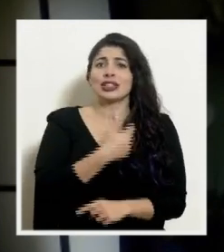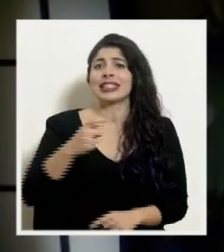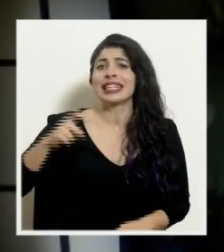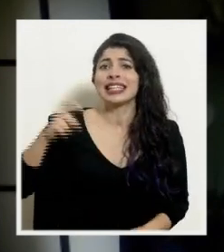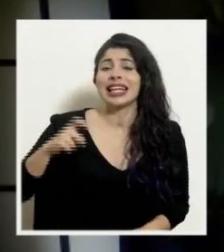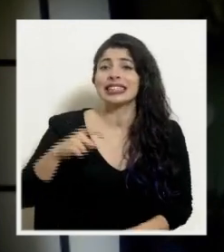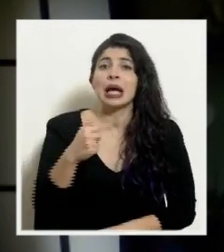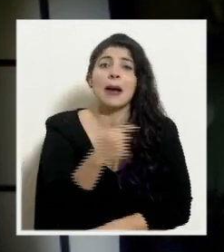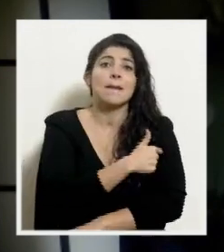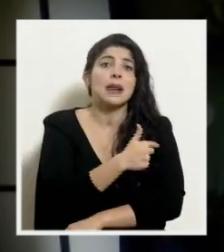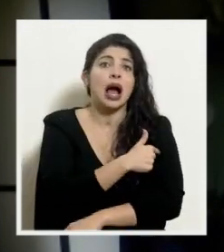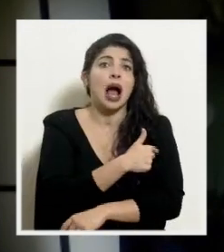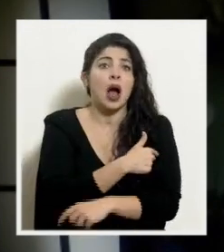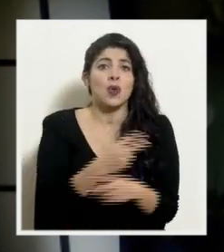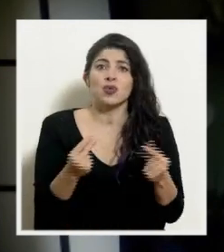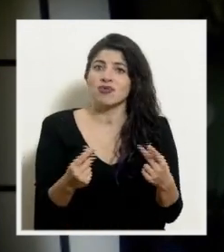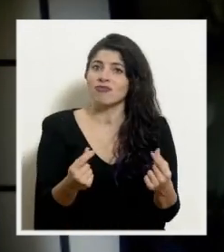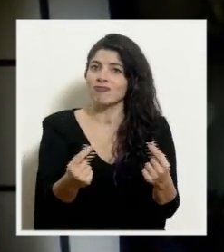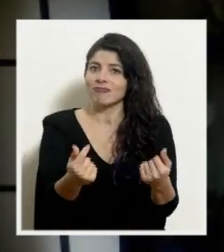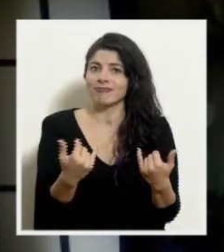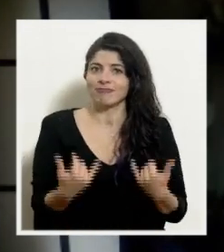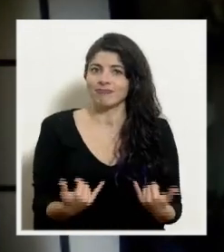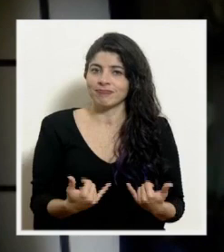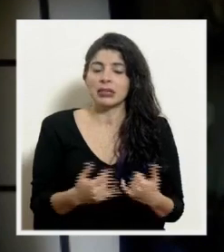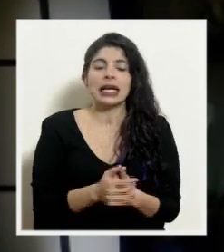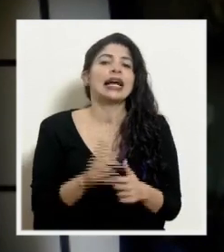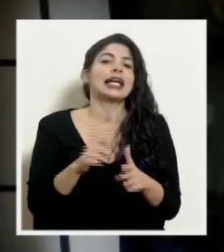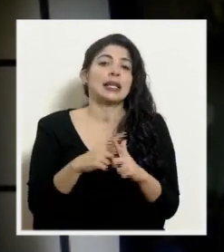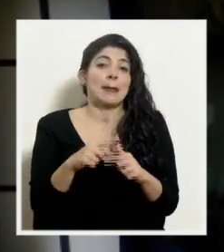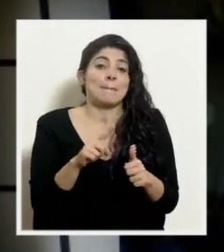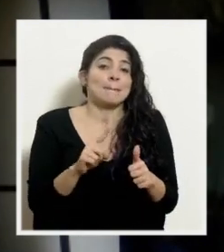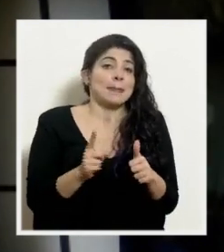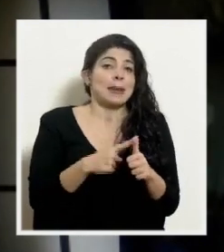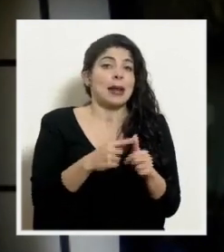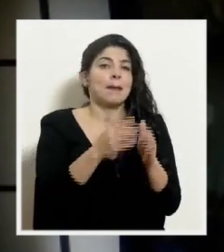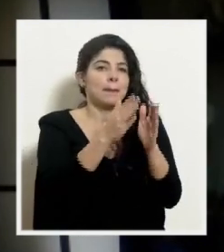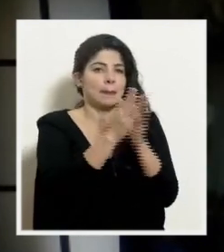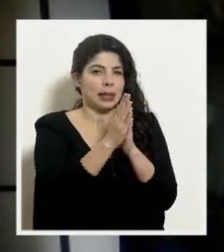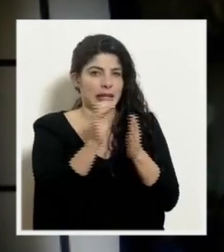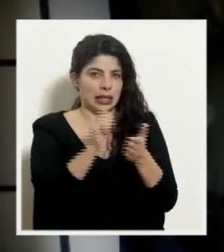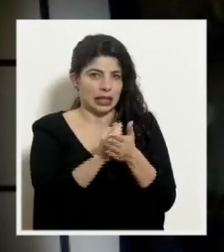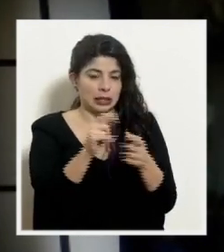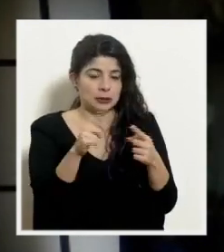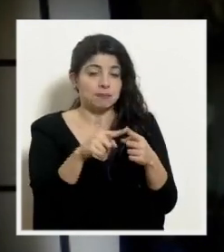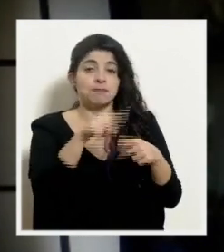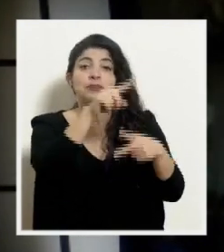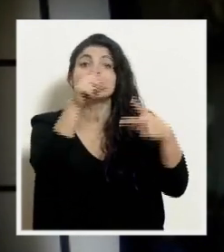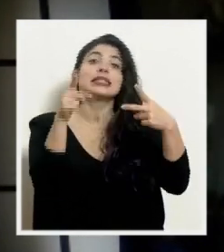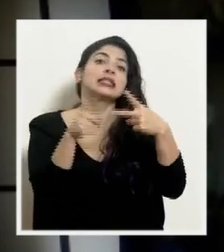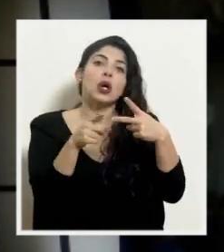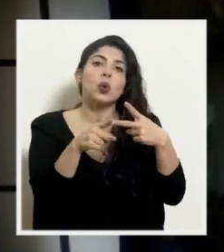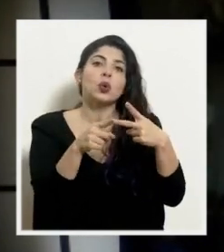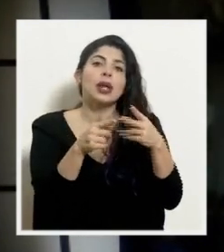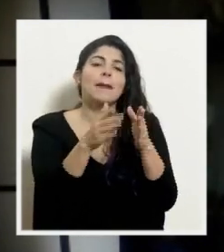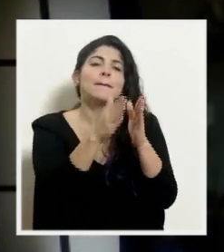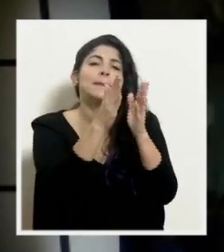necesitamos vacunar de manera acelerada. Entonces, la primera solicitud es esa. Y la segunda, solicitar a la Comisión